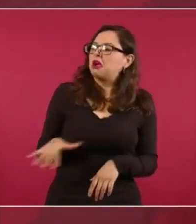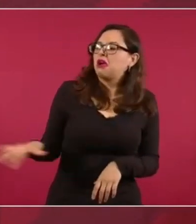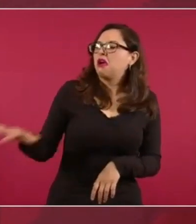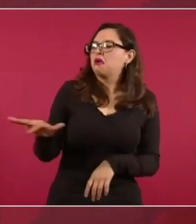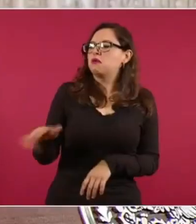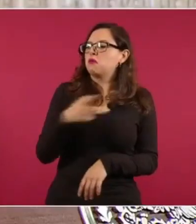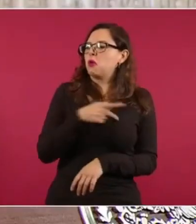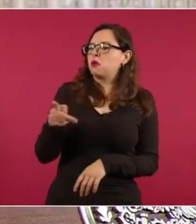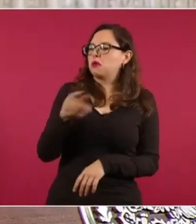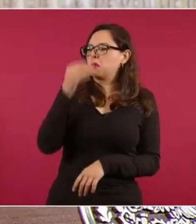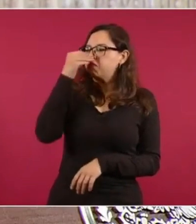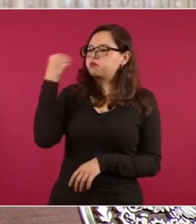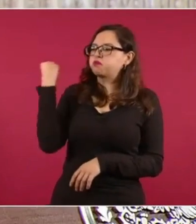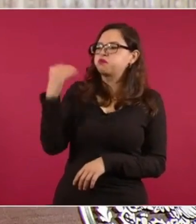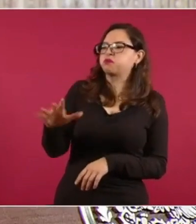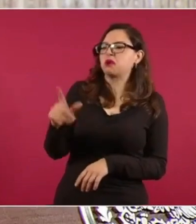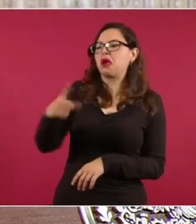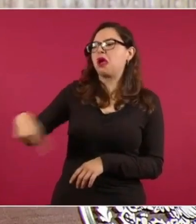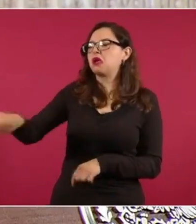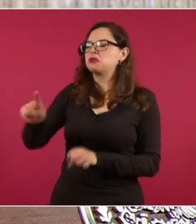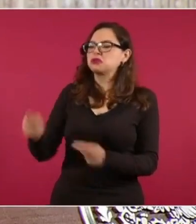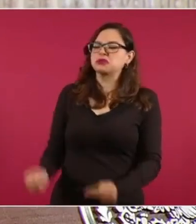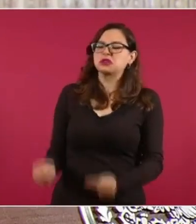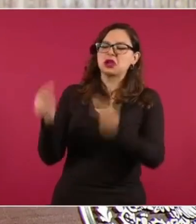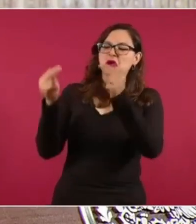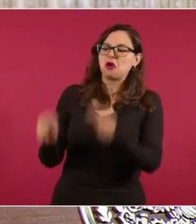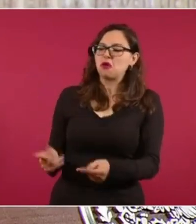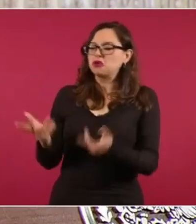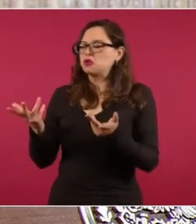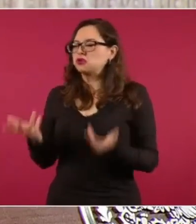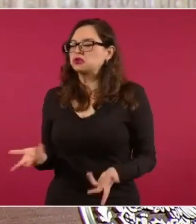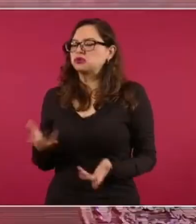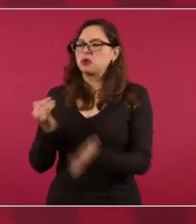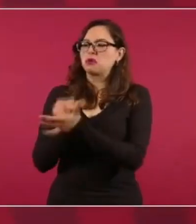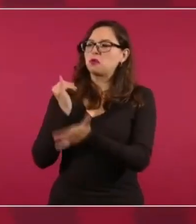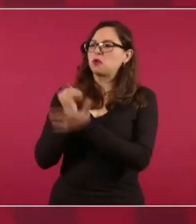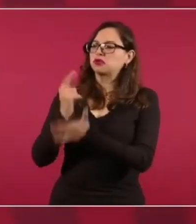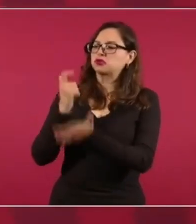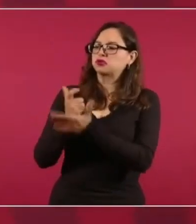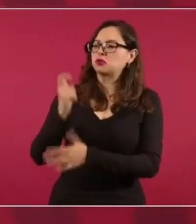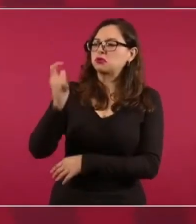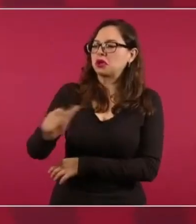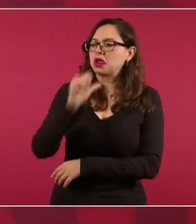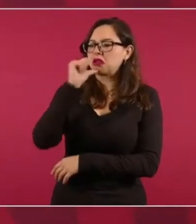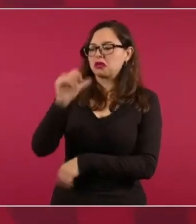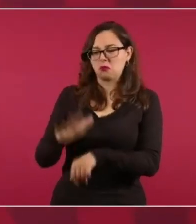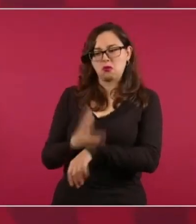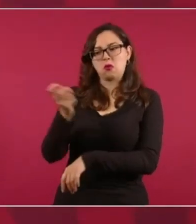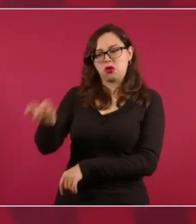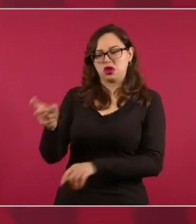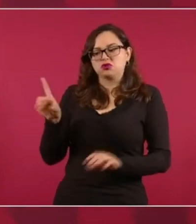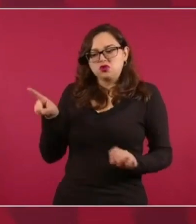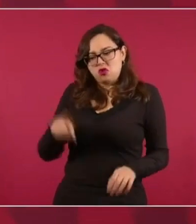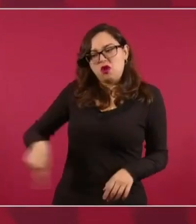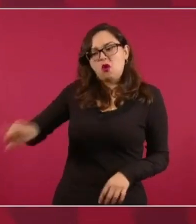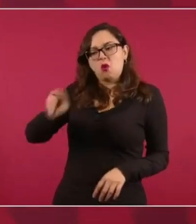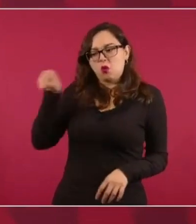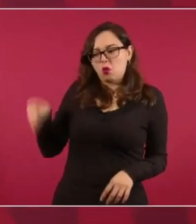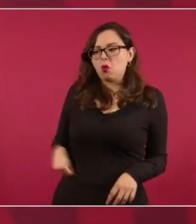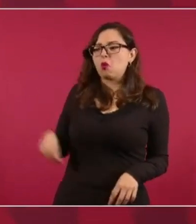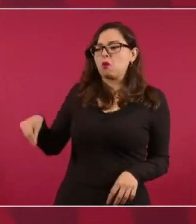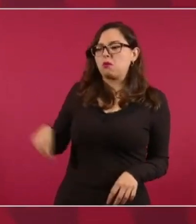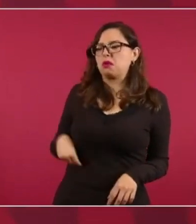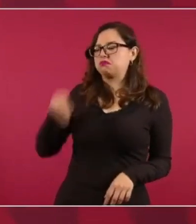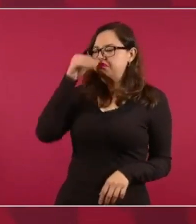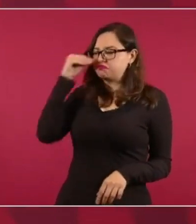existía el comercio ambulante o la llamada economía informal y que ellos